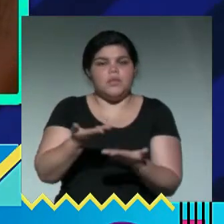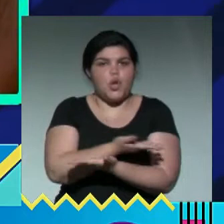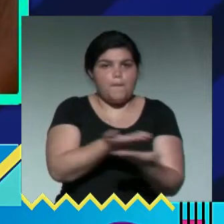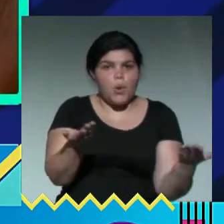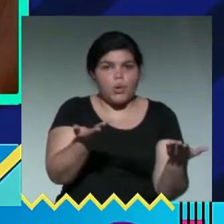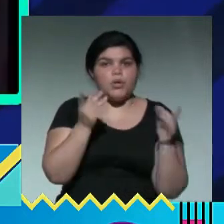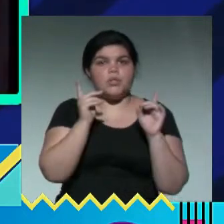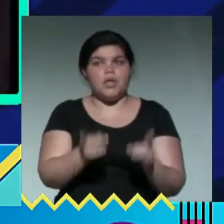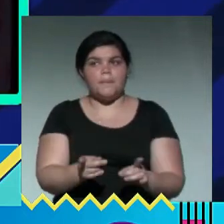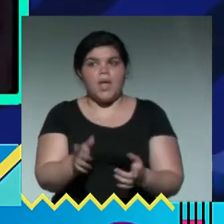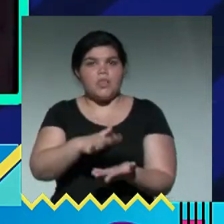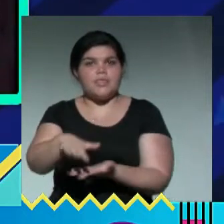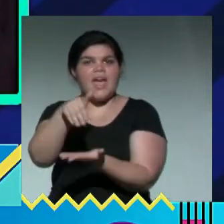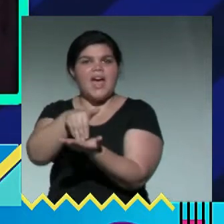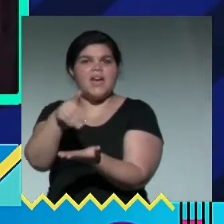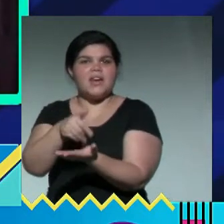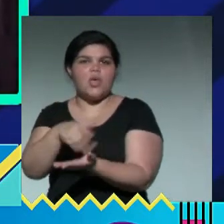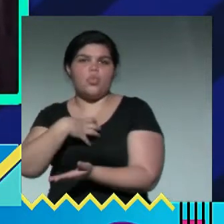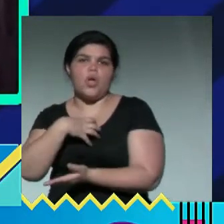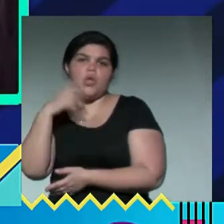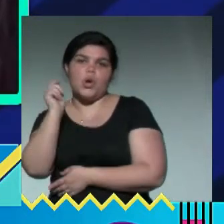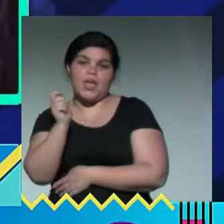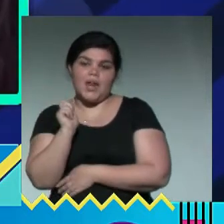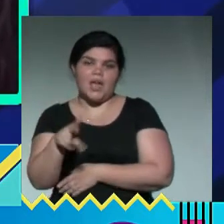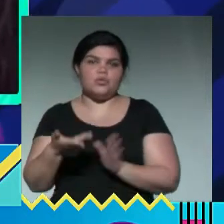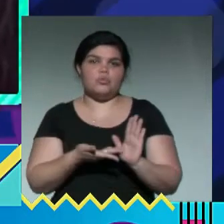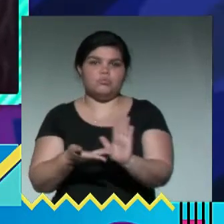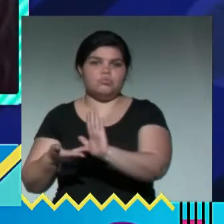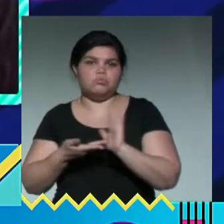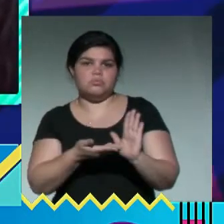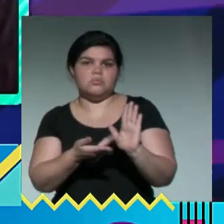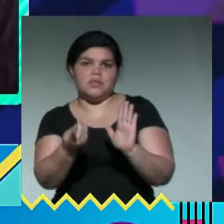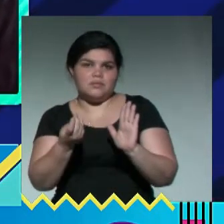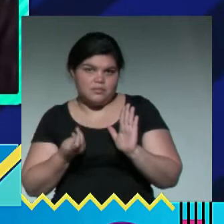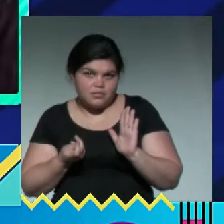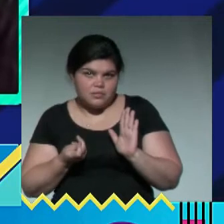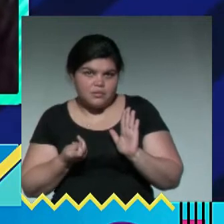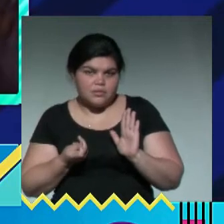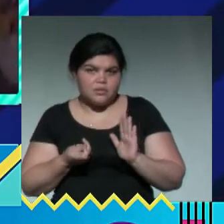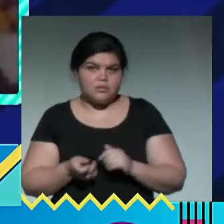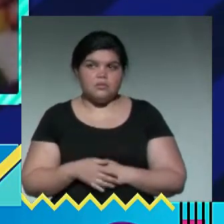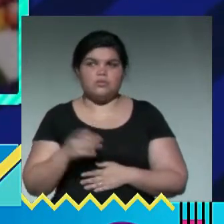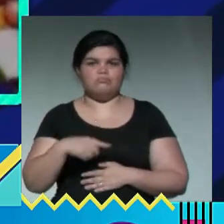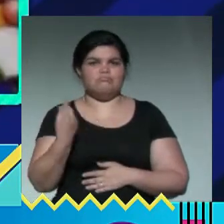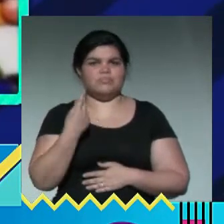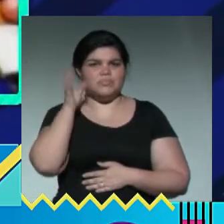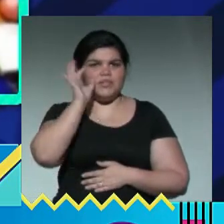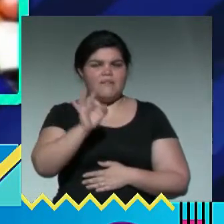formas de tenencia de la tierra. Hay que visibilizarlo. Y no solamente eso, porque yo entiendo que la diversidad